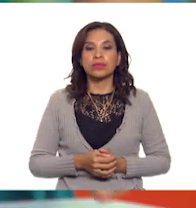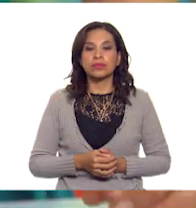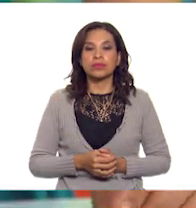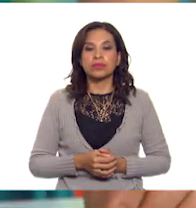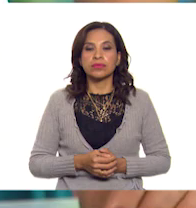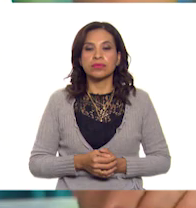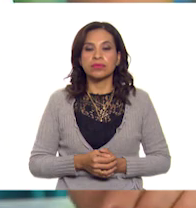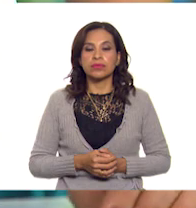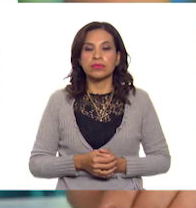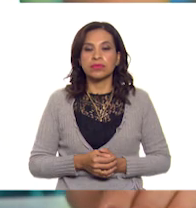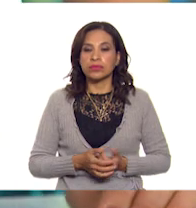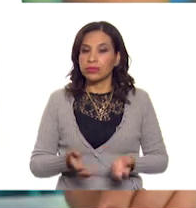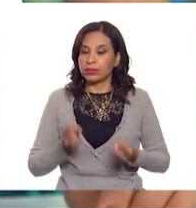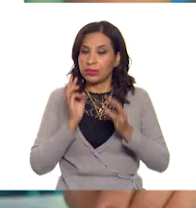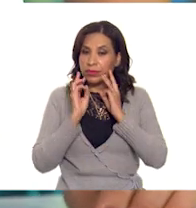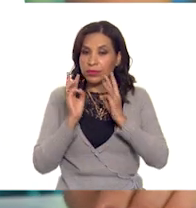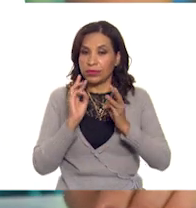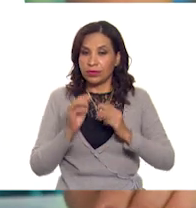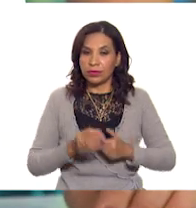¡Wow!